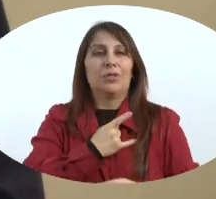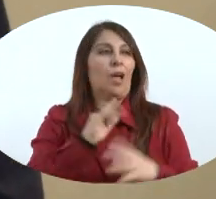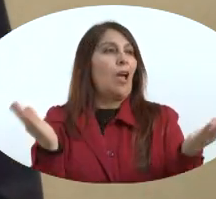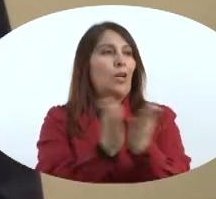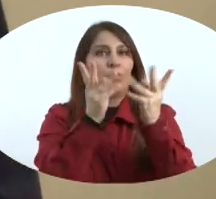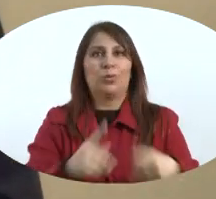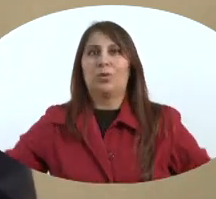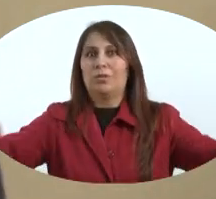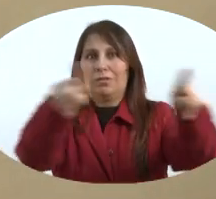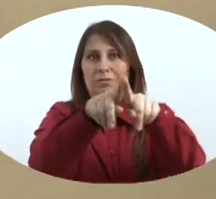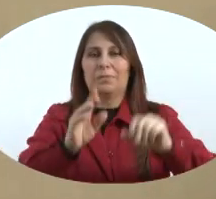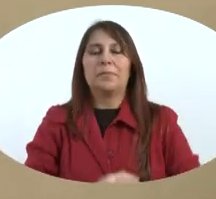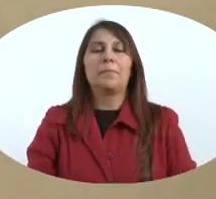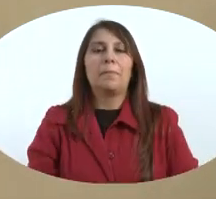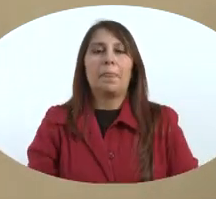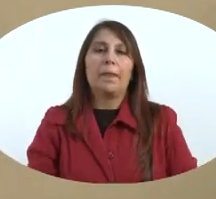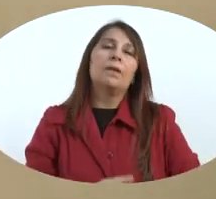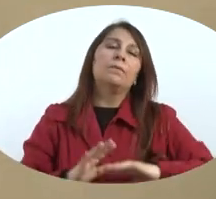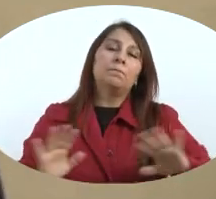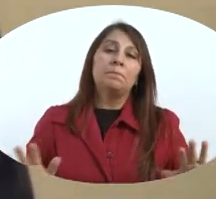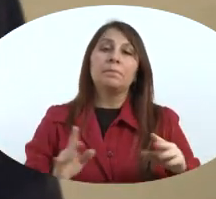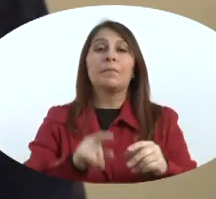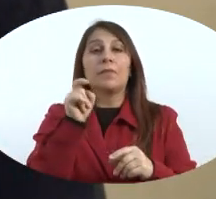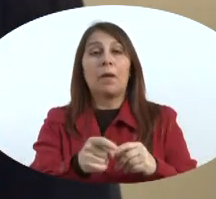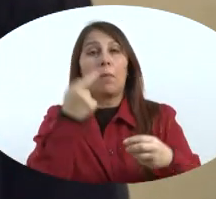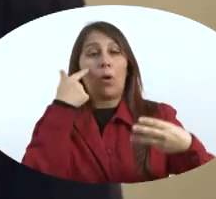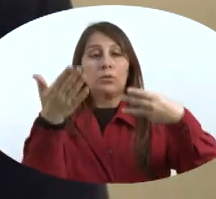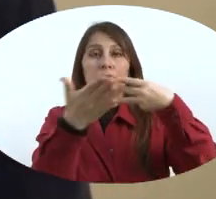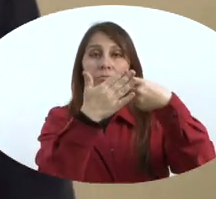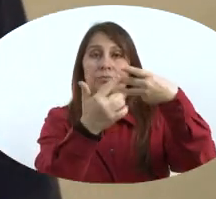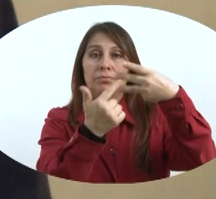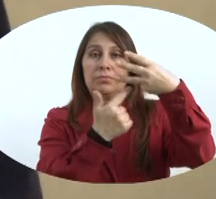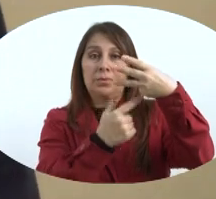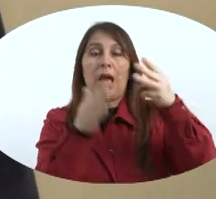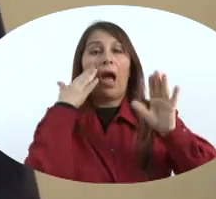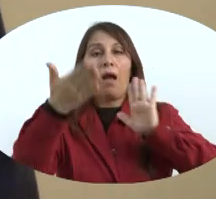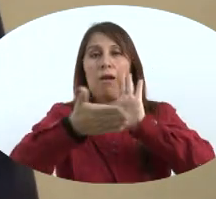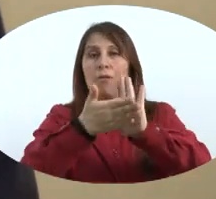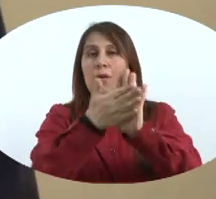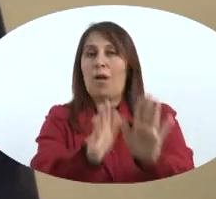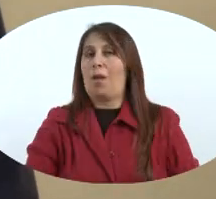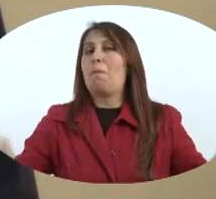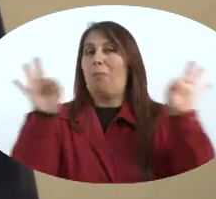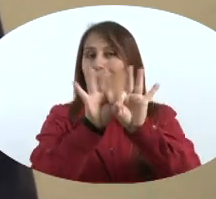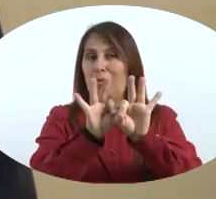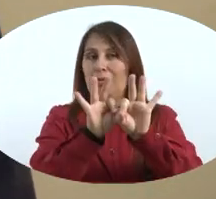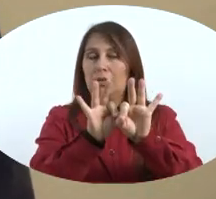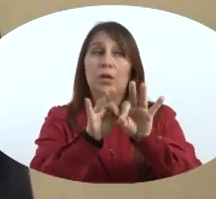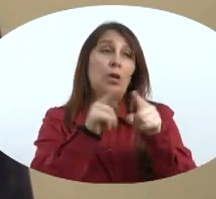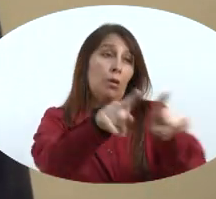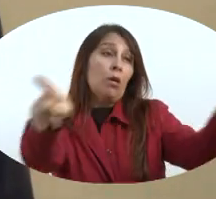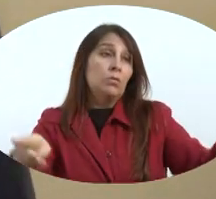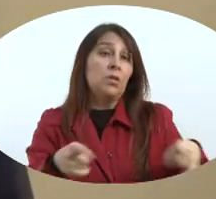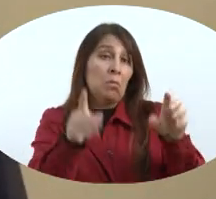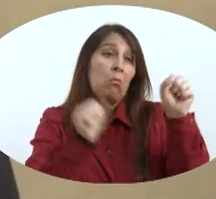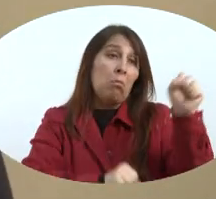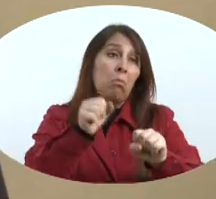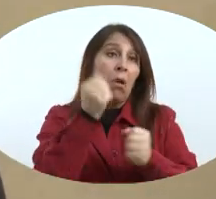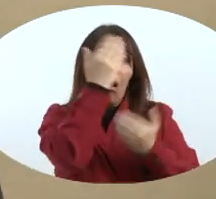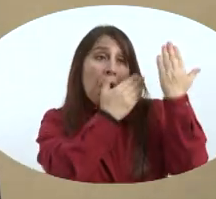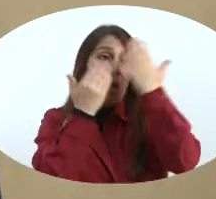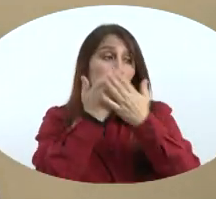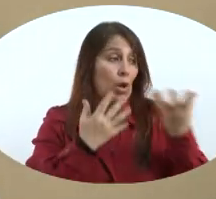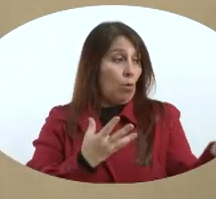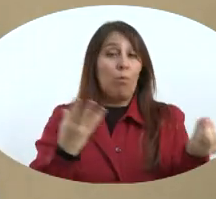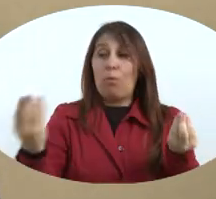ante eso yo creo que cada vez resaltar los tres argumentos que yo quiero presentar acá y que pues por supuesto también quedan a consideración de los estudiantes de